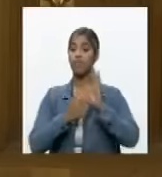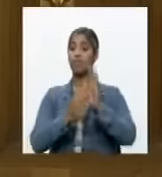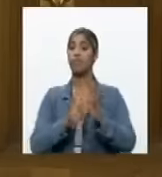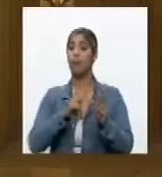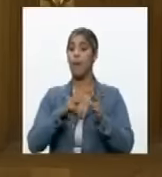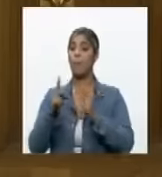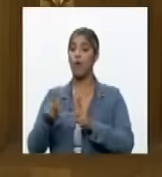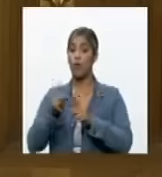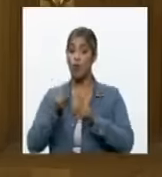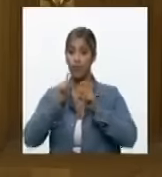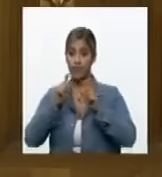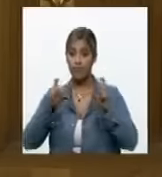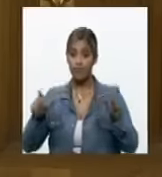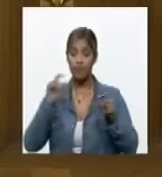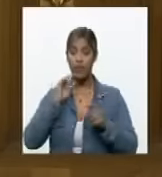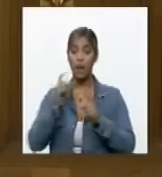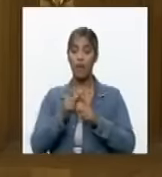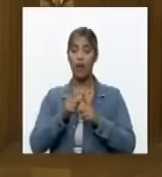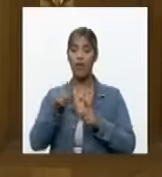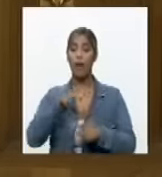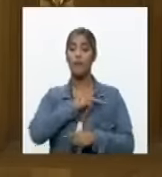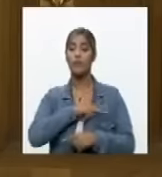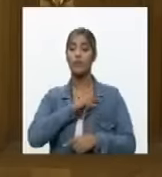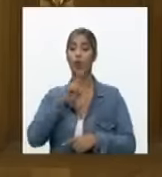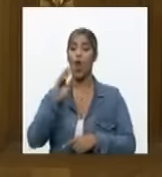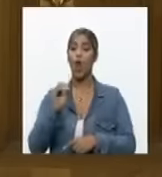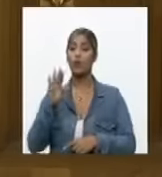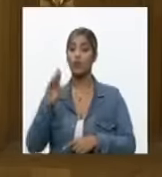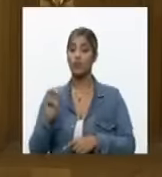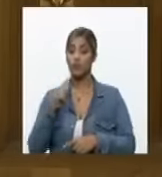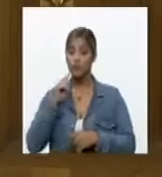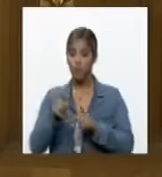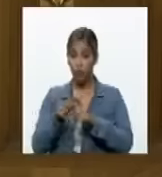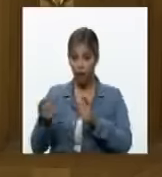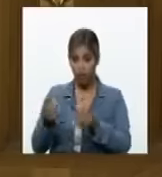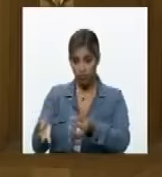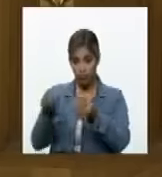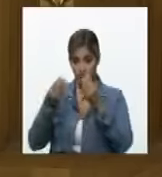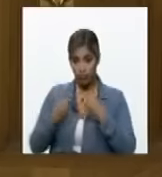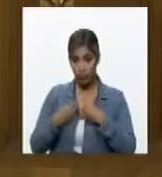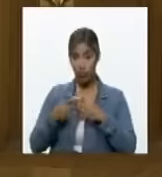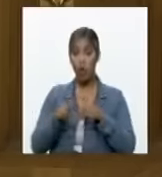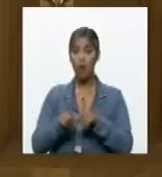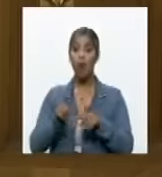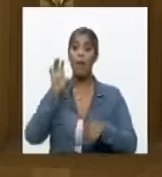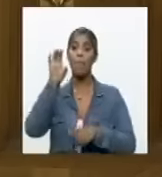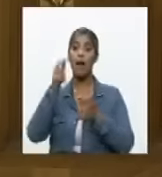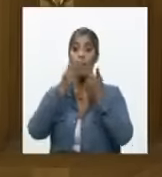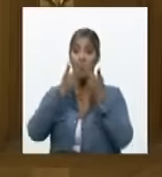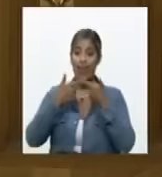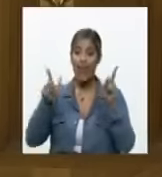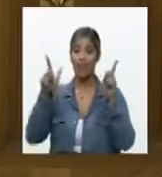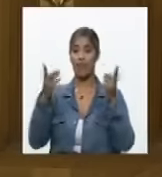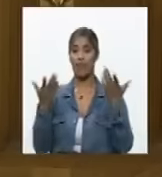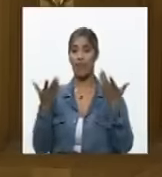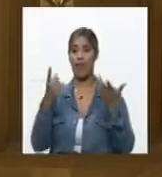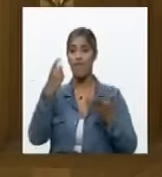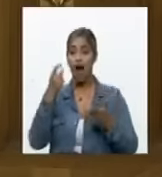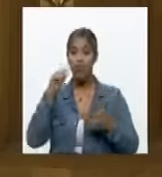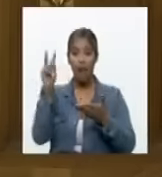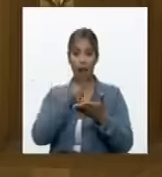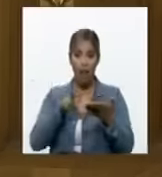programa de alfabetización nacional denominado Misión Robinson, que nos hace a nosotros ser un país libre del